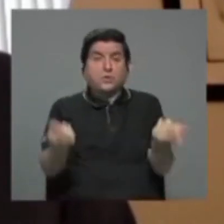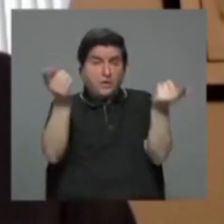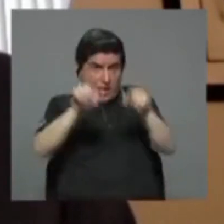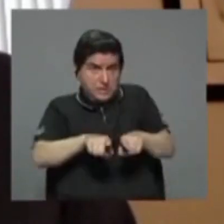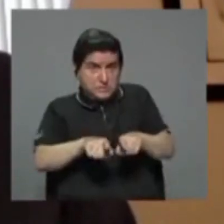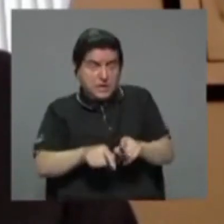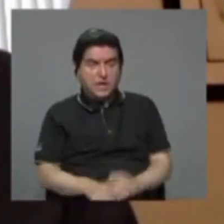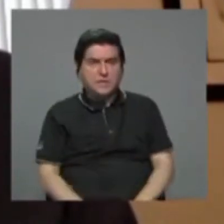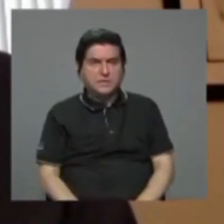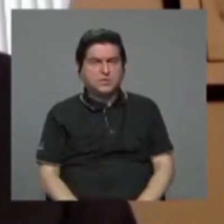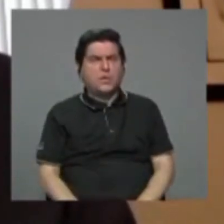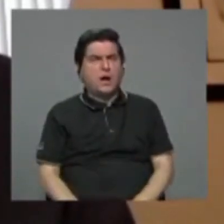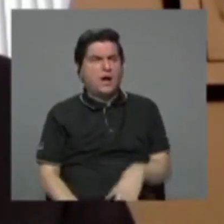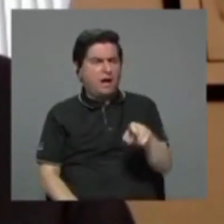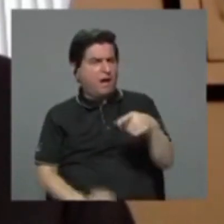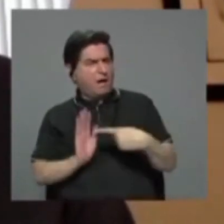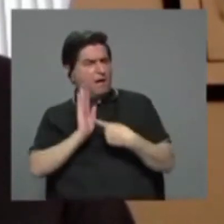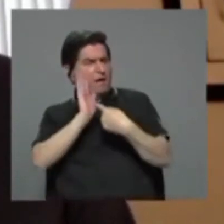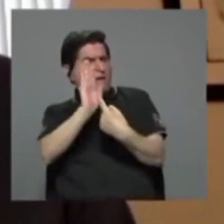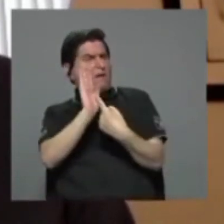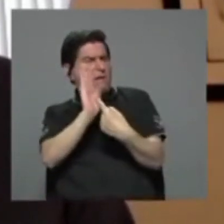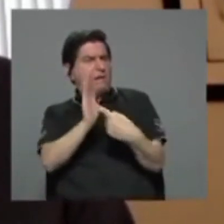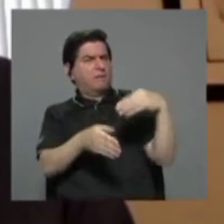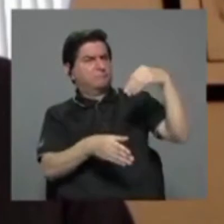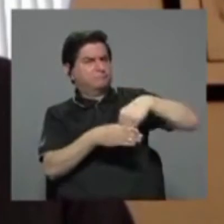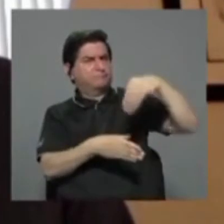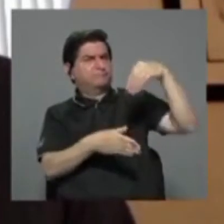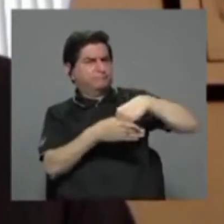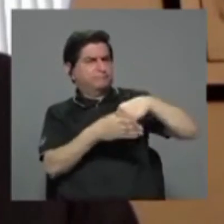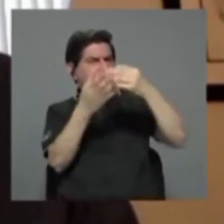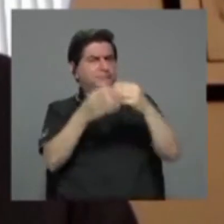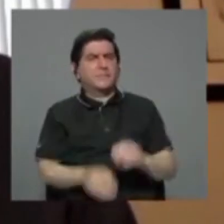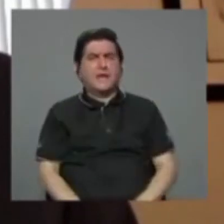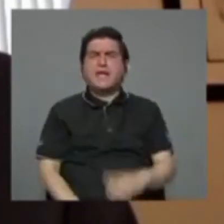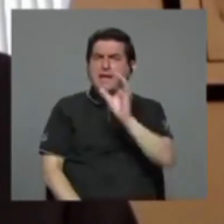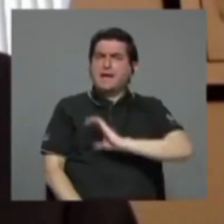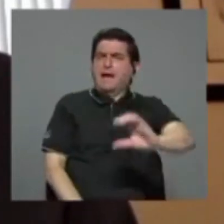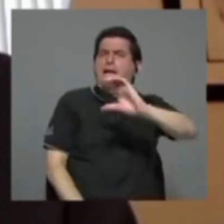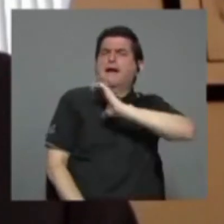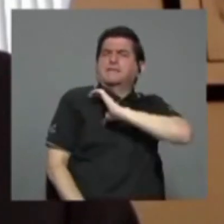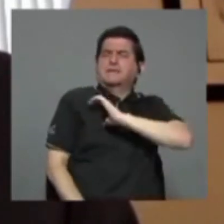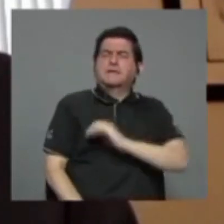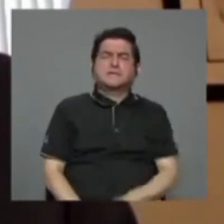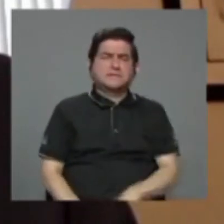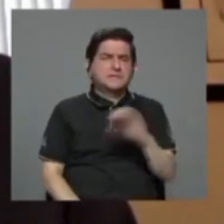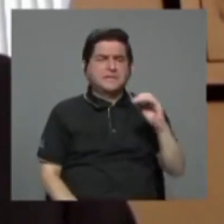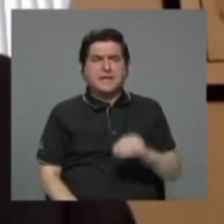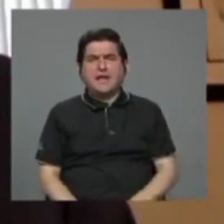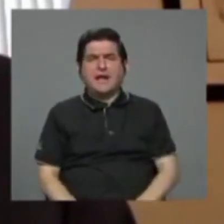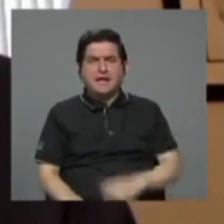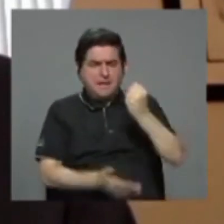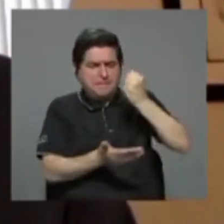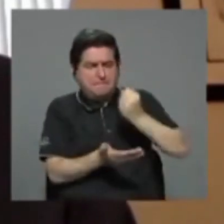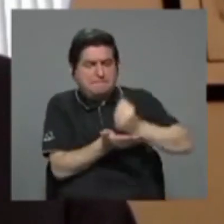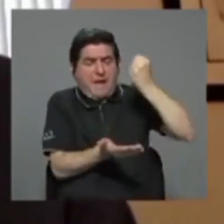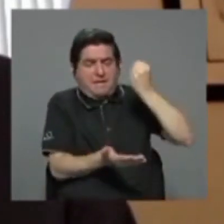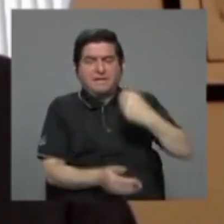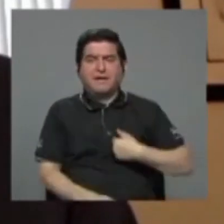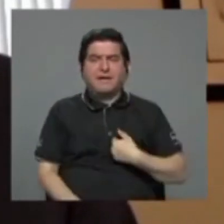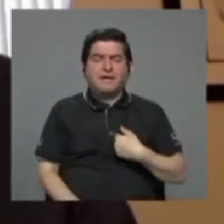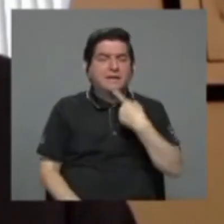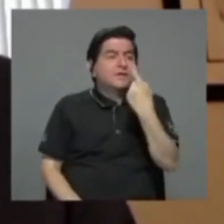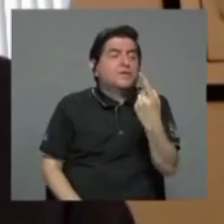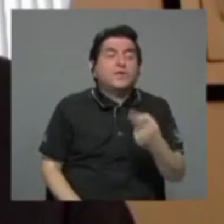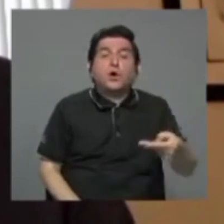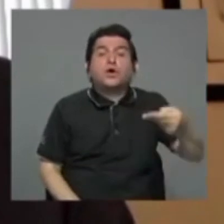pues rescata mucho el aporte y la impronta y la huella que yo me atrevo a decir